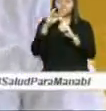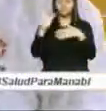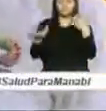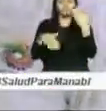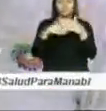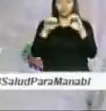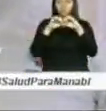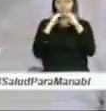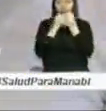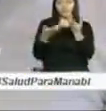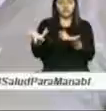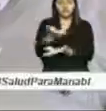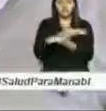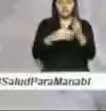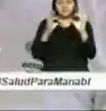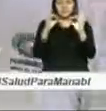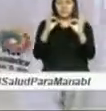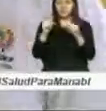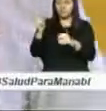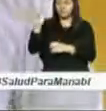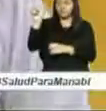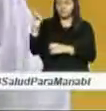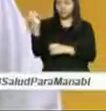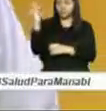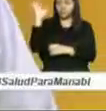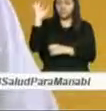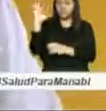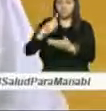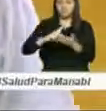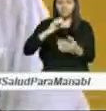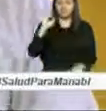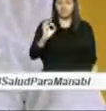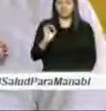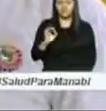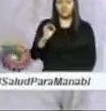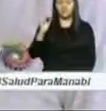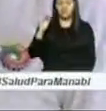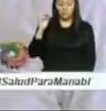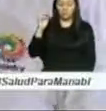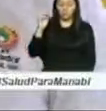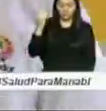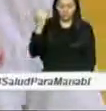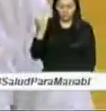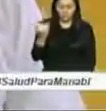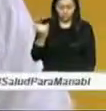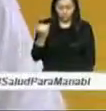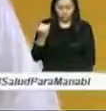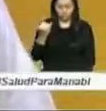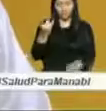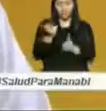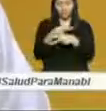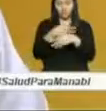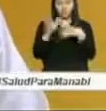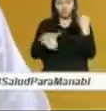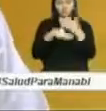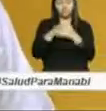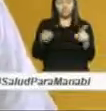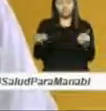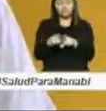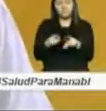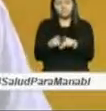sociedad civilizada, que el que más tiene más pague, contrario a lo que quieren hacer ahora ciertas cámaras de producción, que todos paguemos lo mismo,